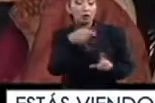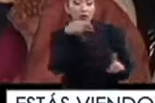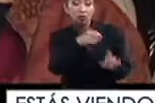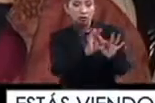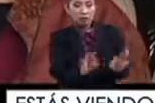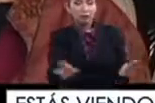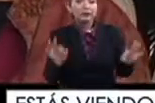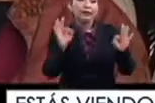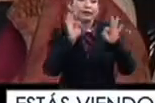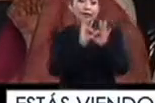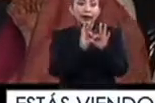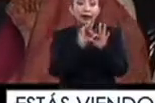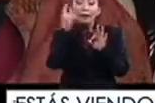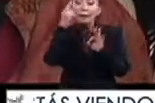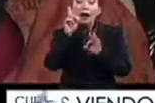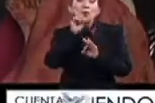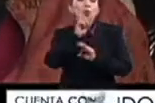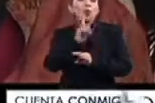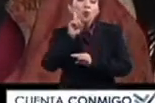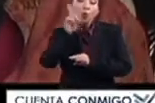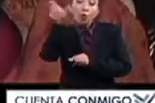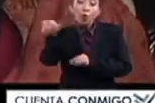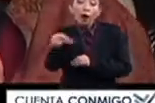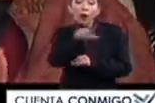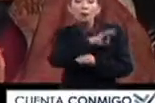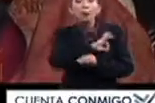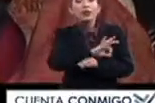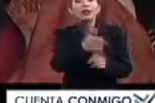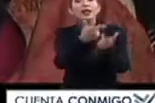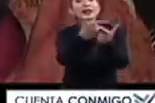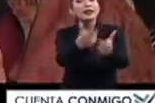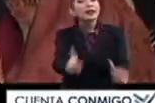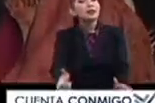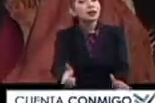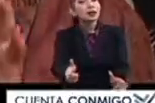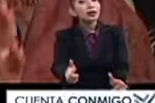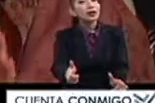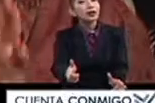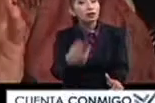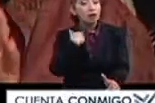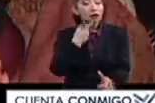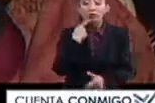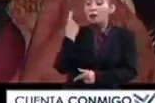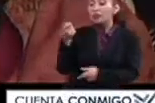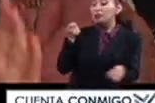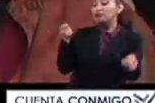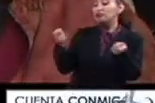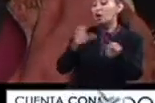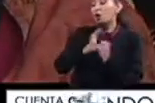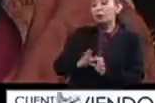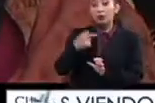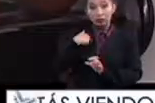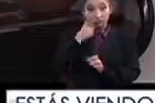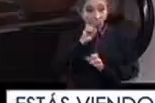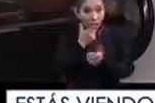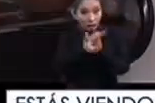más importantes para que la mujer pueda liberarse, porque mientras otros dispongan de su cuerpo, no está